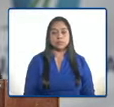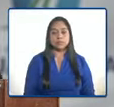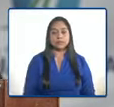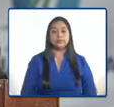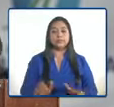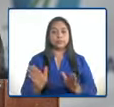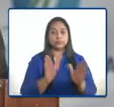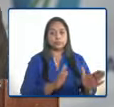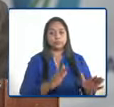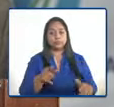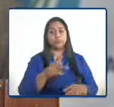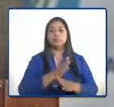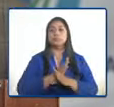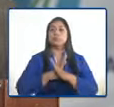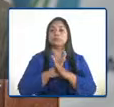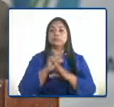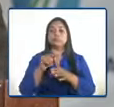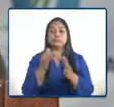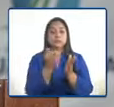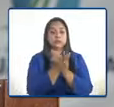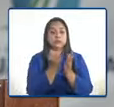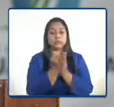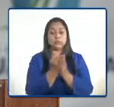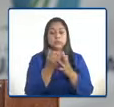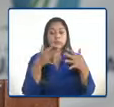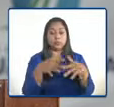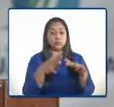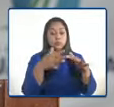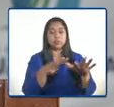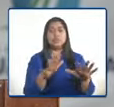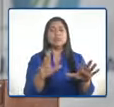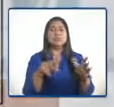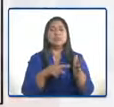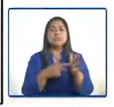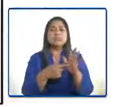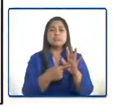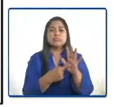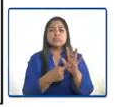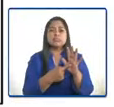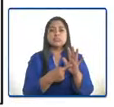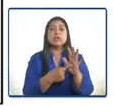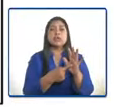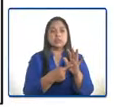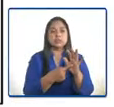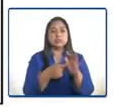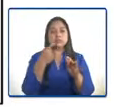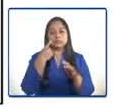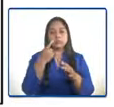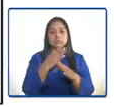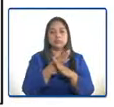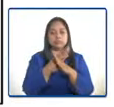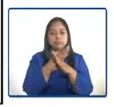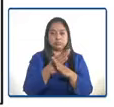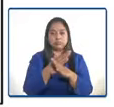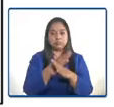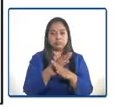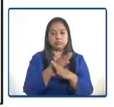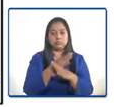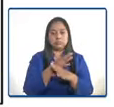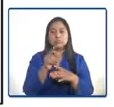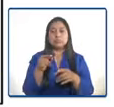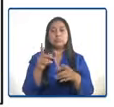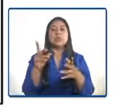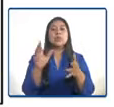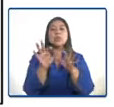La protección en las instalaciones portuarias. ¿Qué es la protección? La protección son